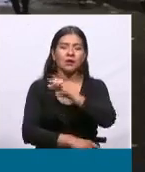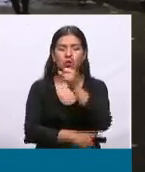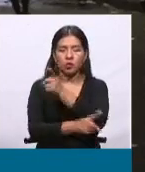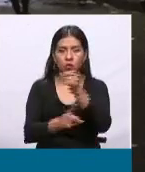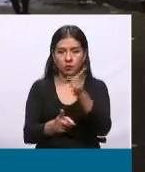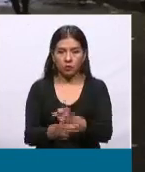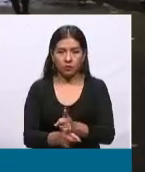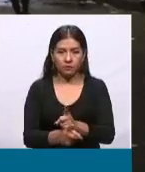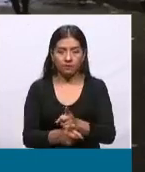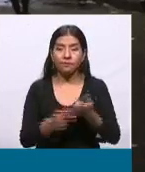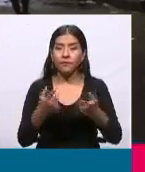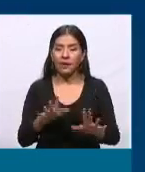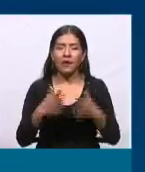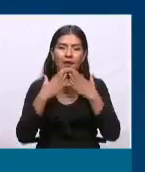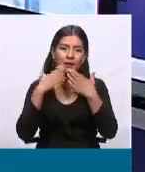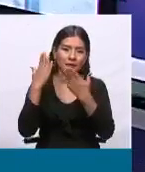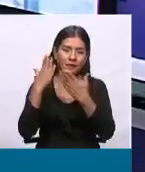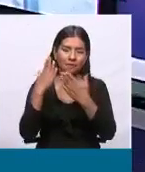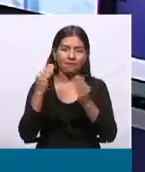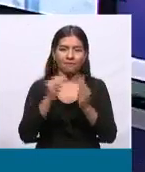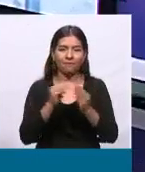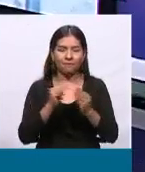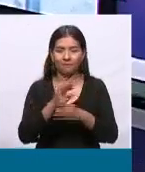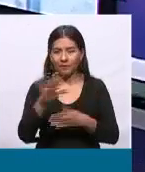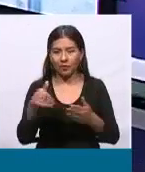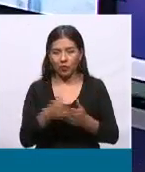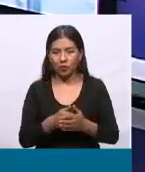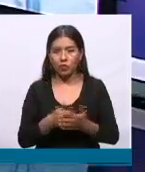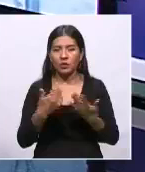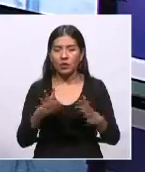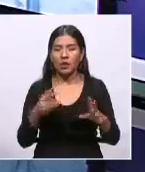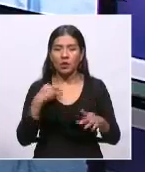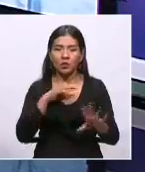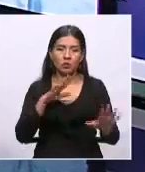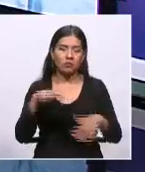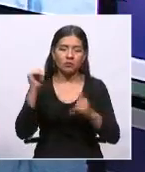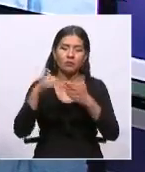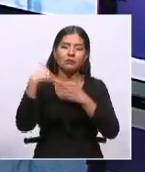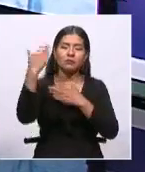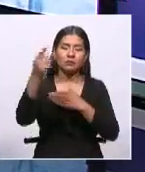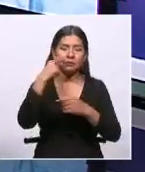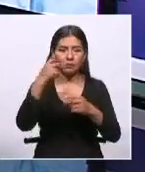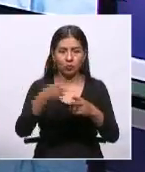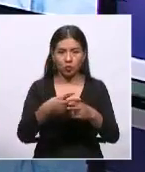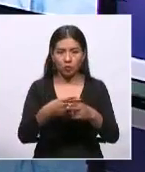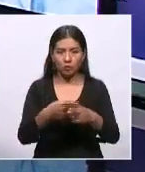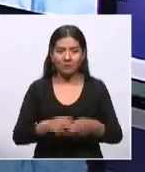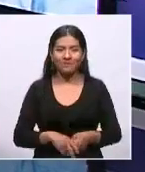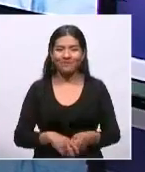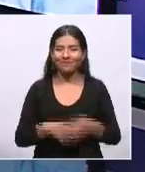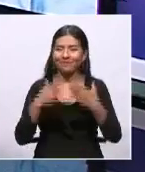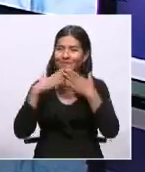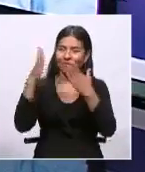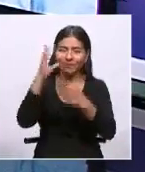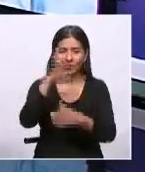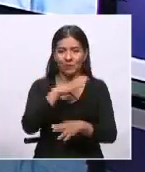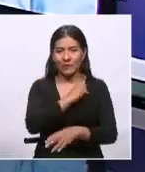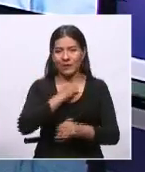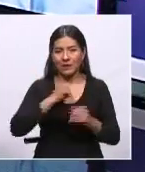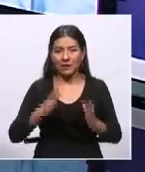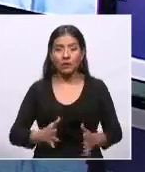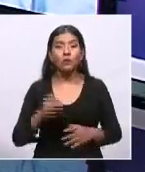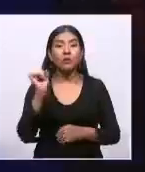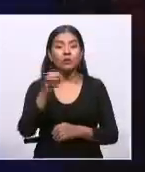Y agradecido, Iván, muy buenas noches, igualmente a Camila, hasta pronto. Un gusto. Muchas gracias, senador. No,